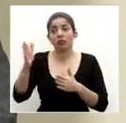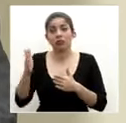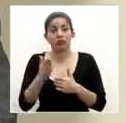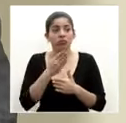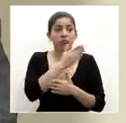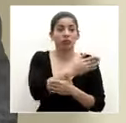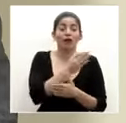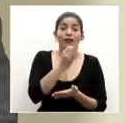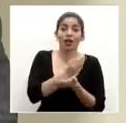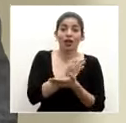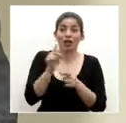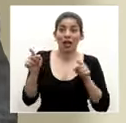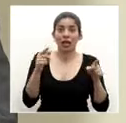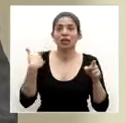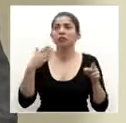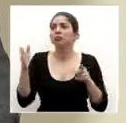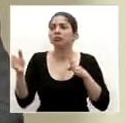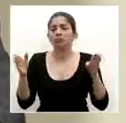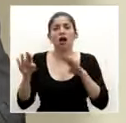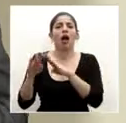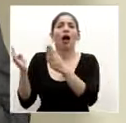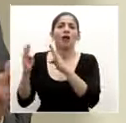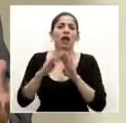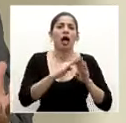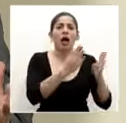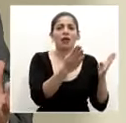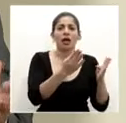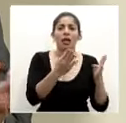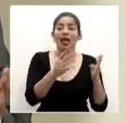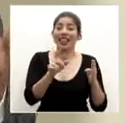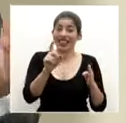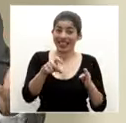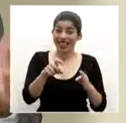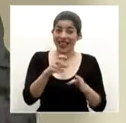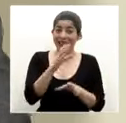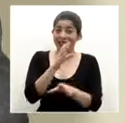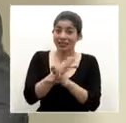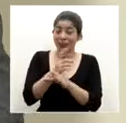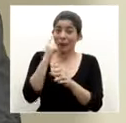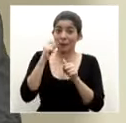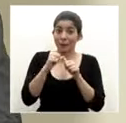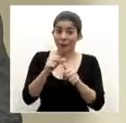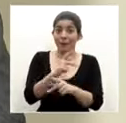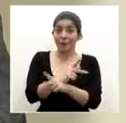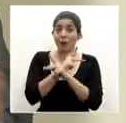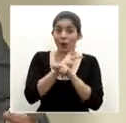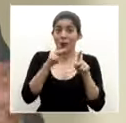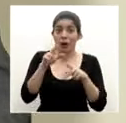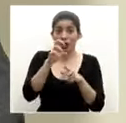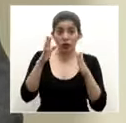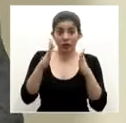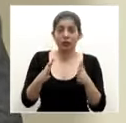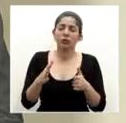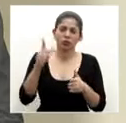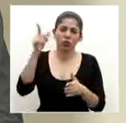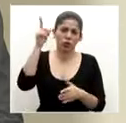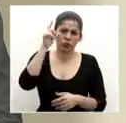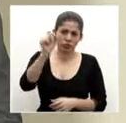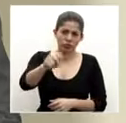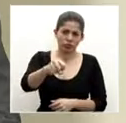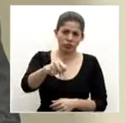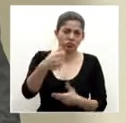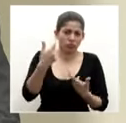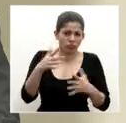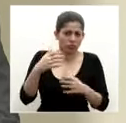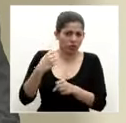fronterizos y las fronteras están abiertas. ¿Que es que tenemos que tomar medidas para seguir protegiendo a la ciudadanía costarricense? Por supuesto, y eso es lo que